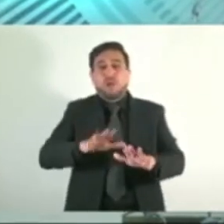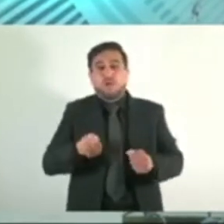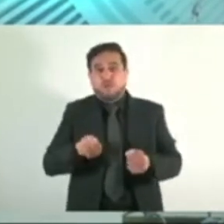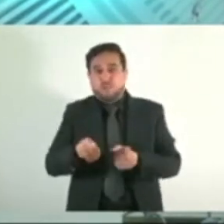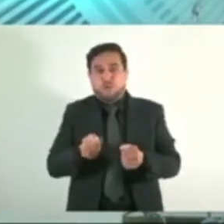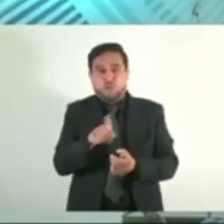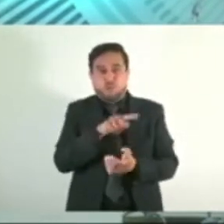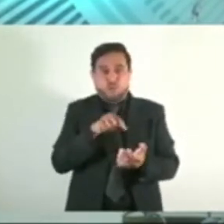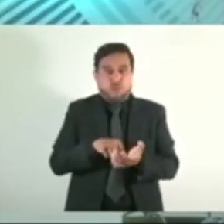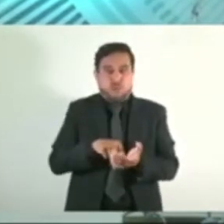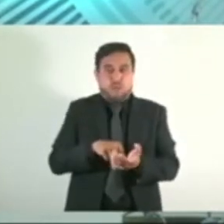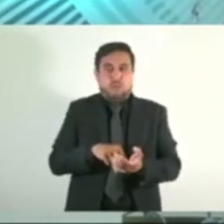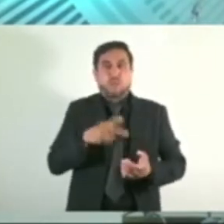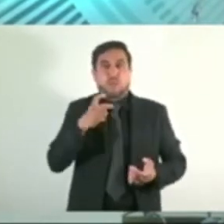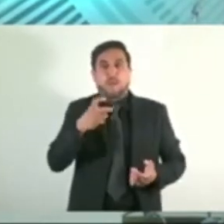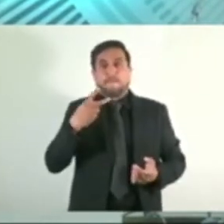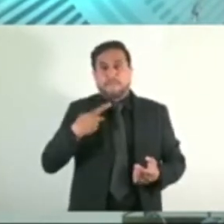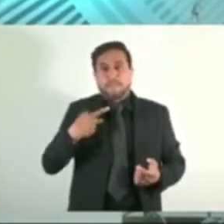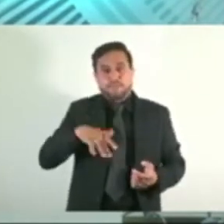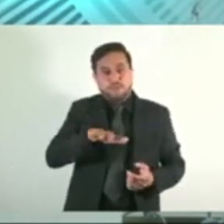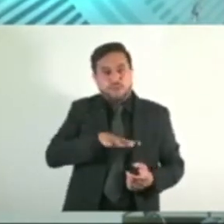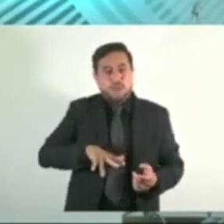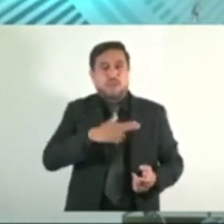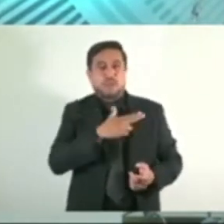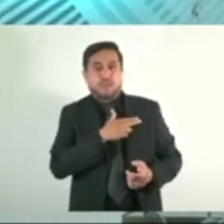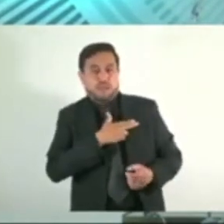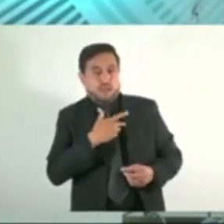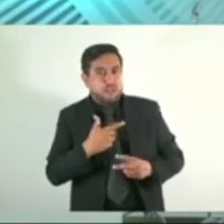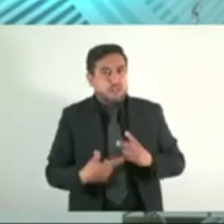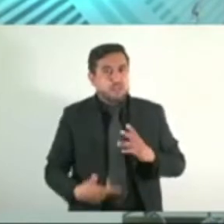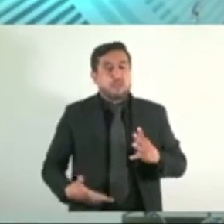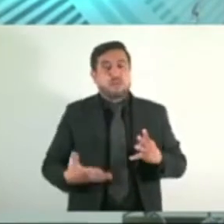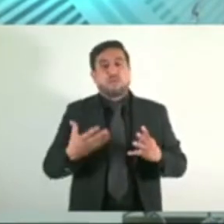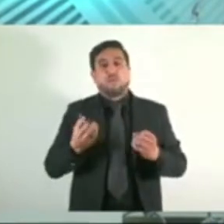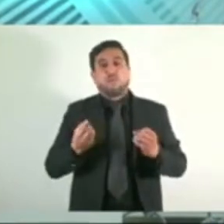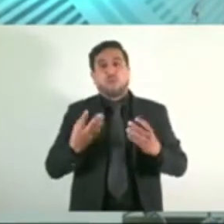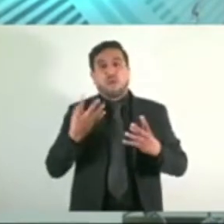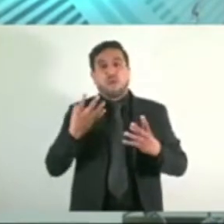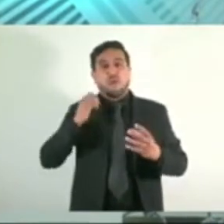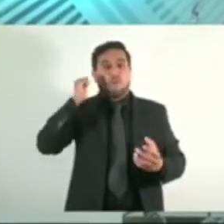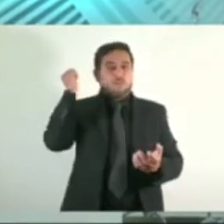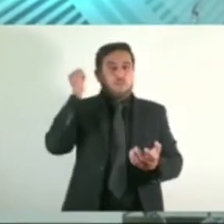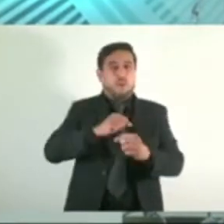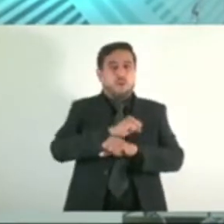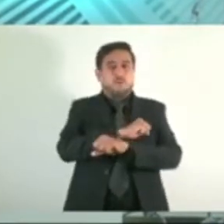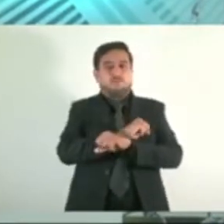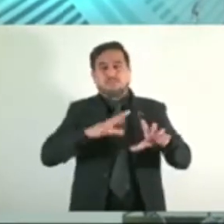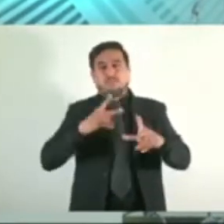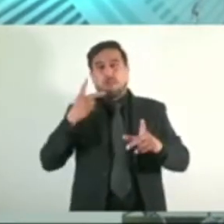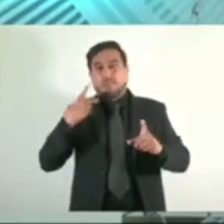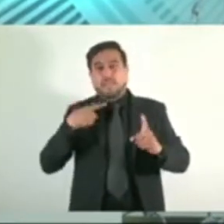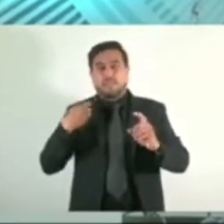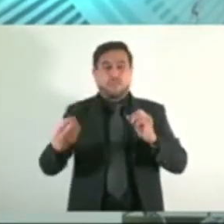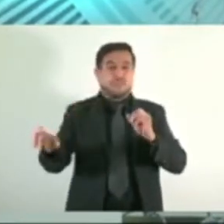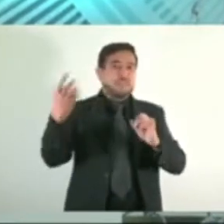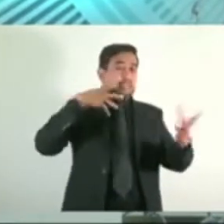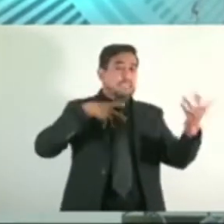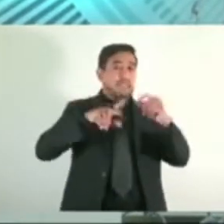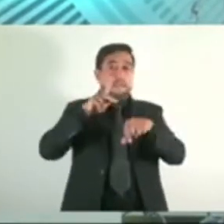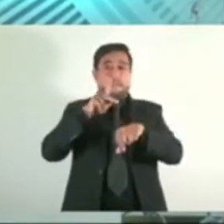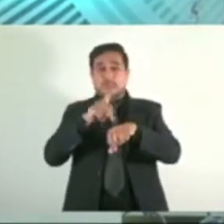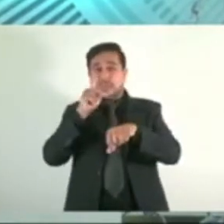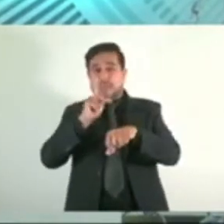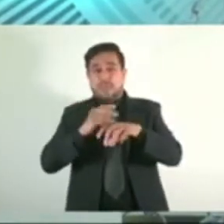que hubo policías heridos, hubo bombas molotov que se le arrojaron a la autoridad, piedras,